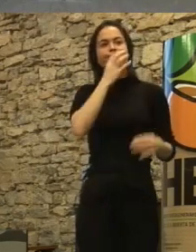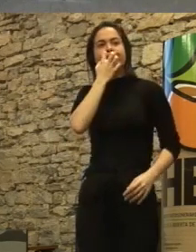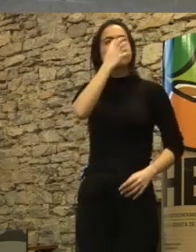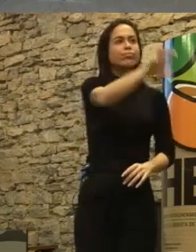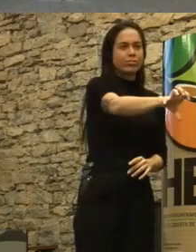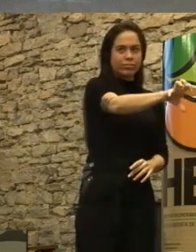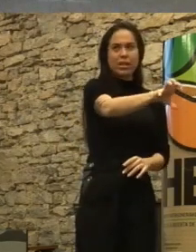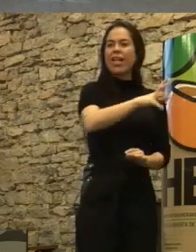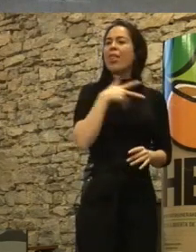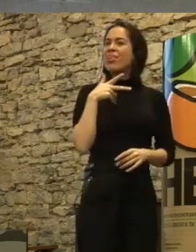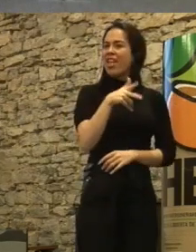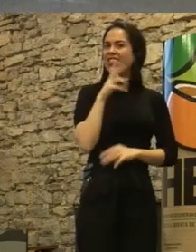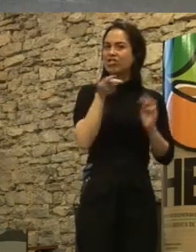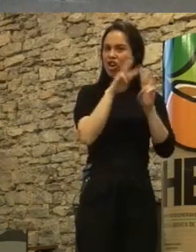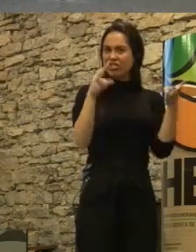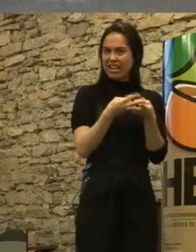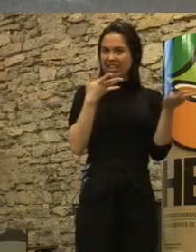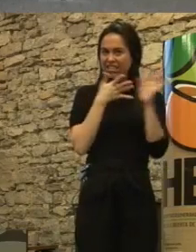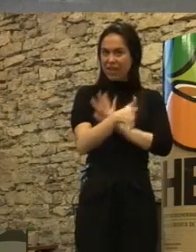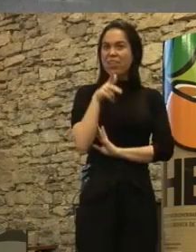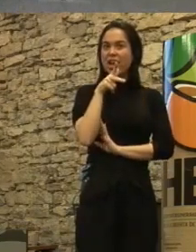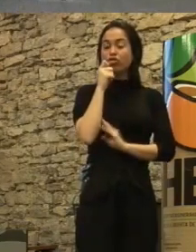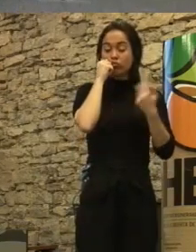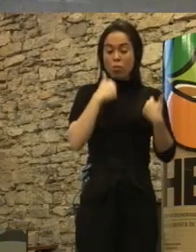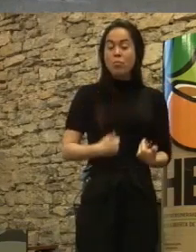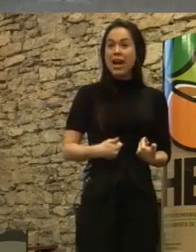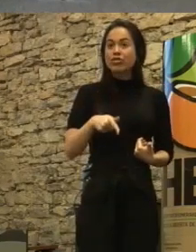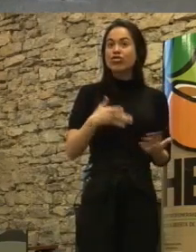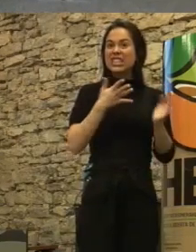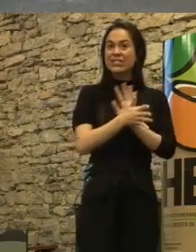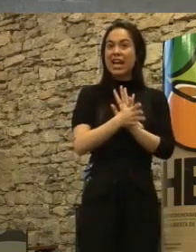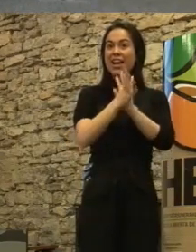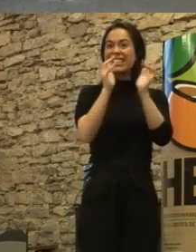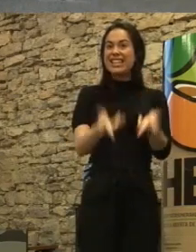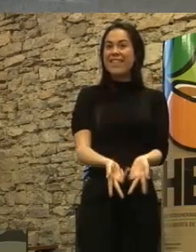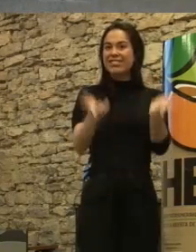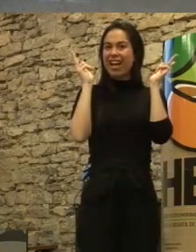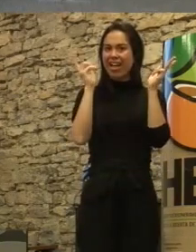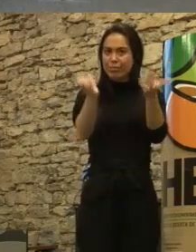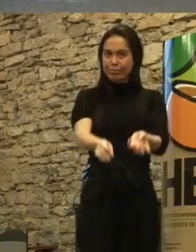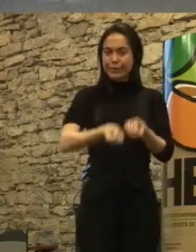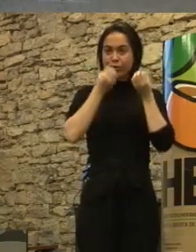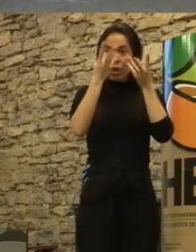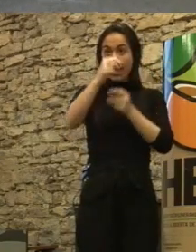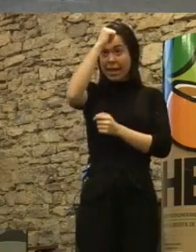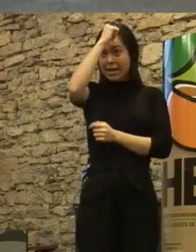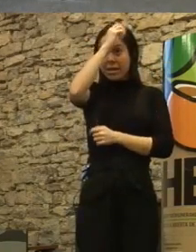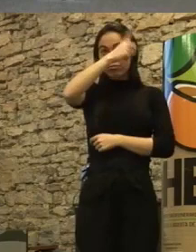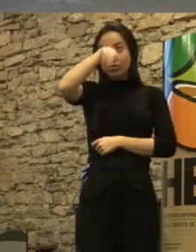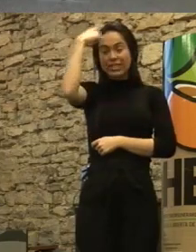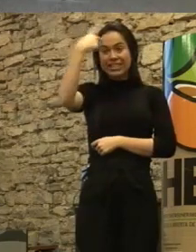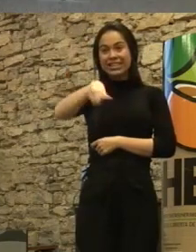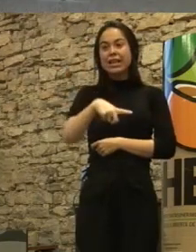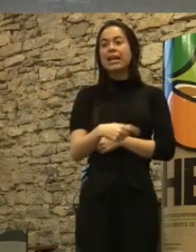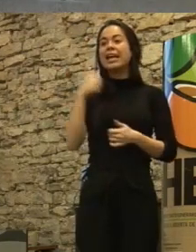a Internet como un derecho humano que tiene que ver con la libertad de expresión. ¿Sabéis que en India, cuando hacen los exámenes de